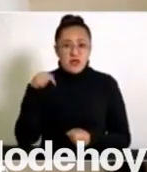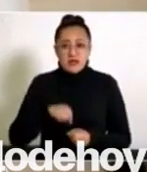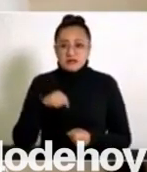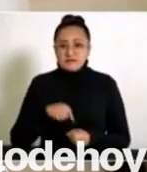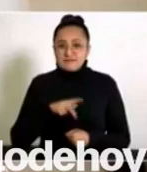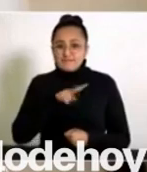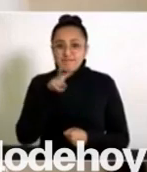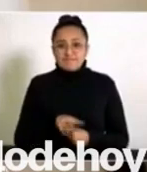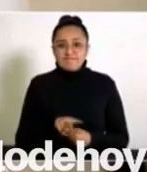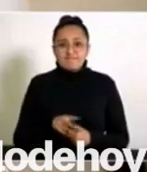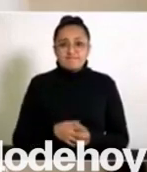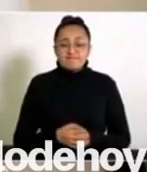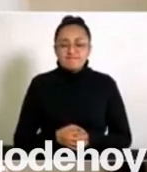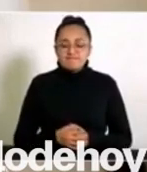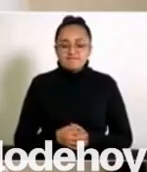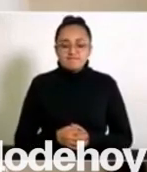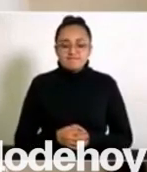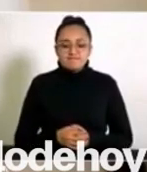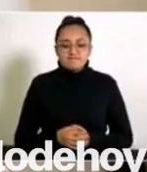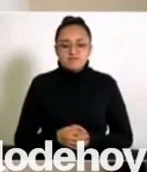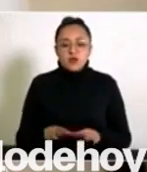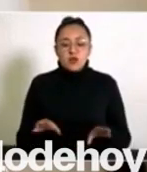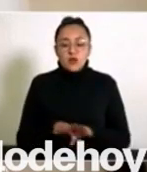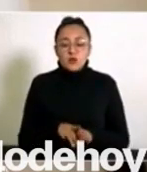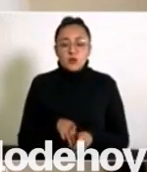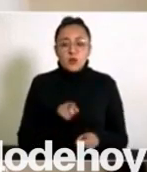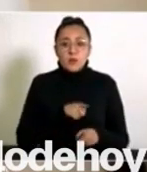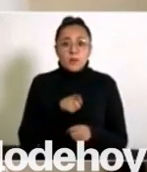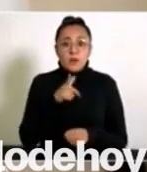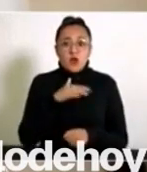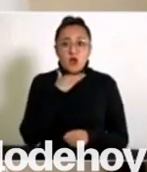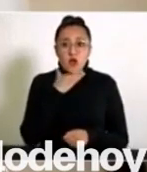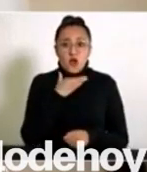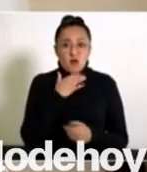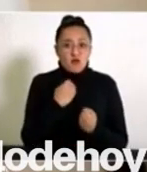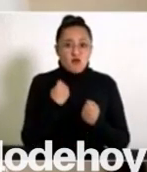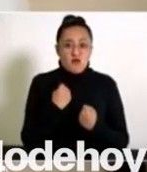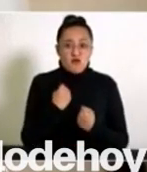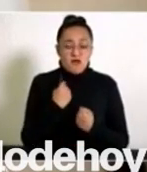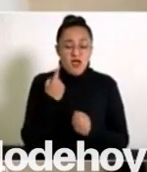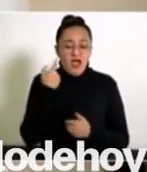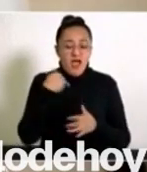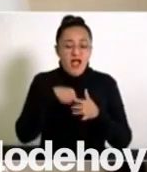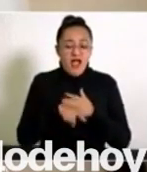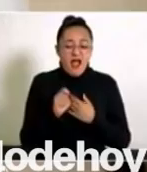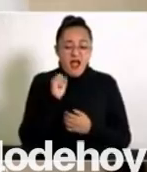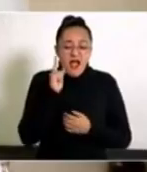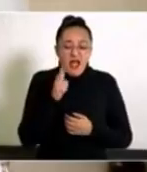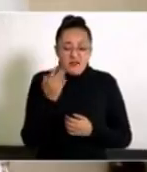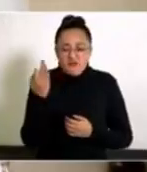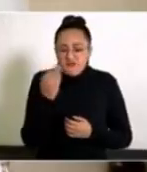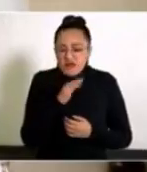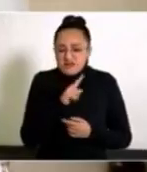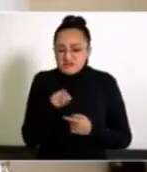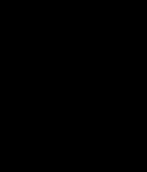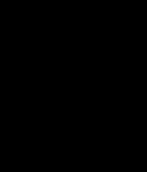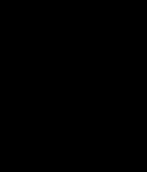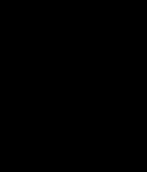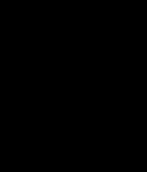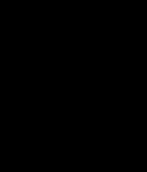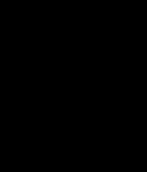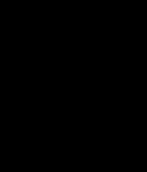duro de corrupción y esto habla de qué